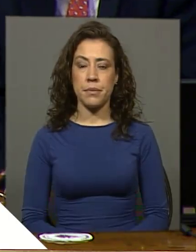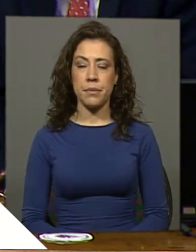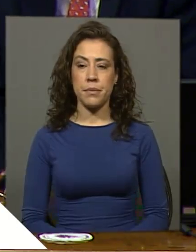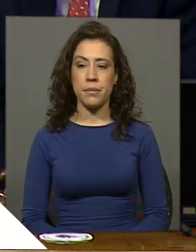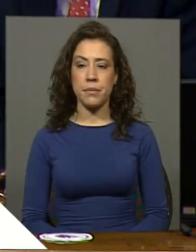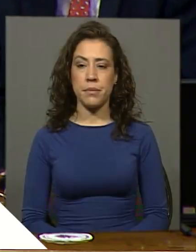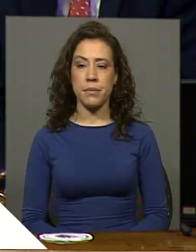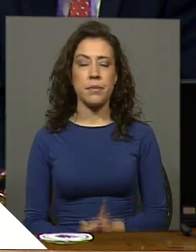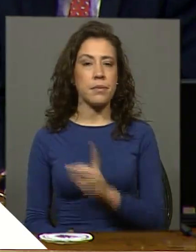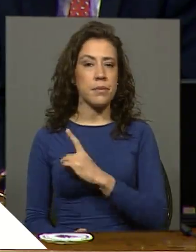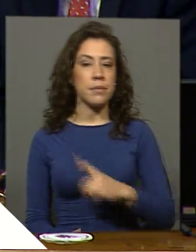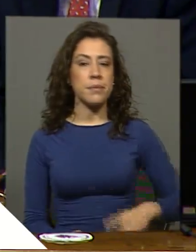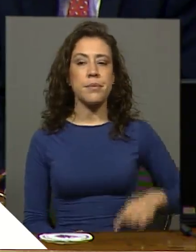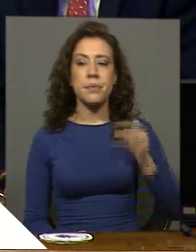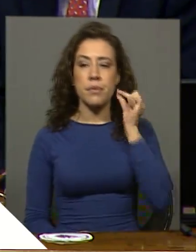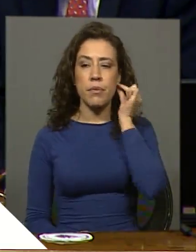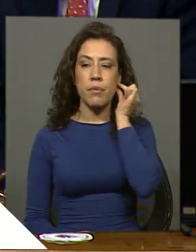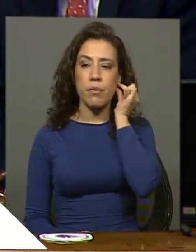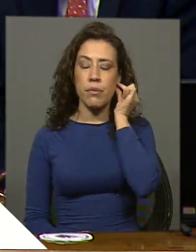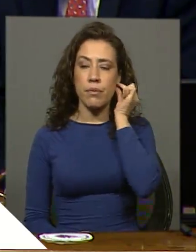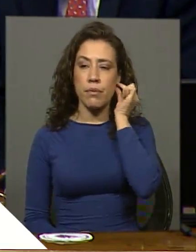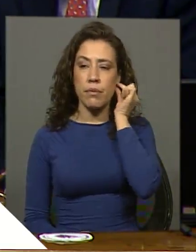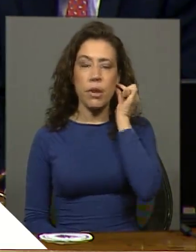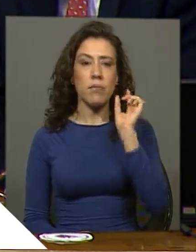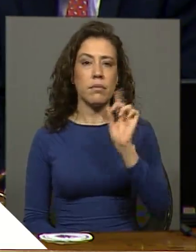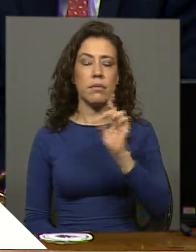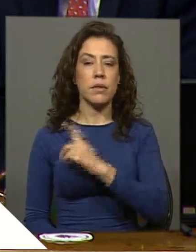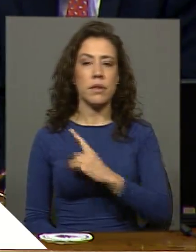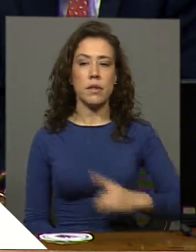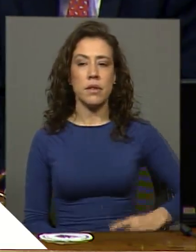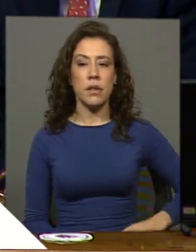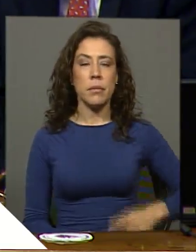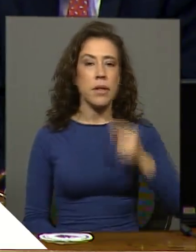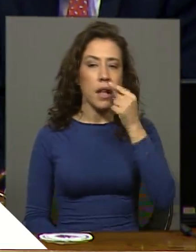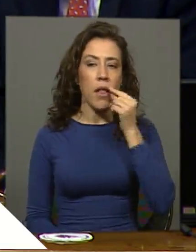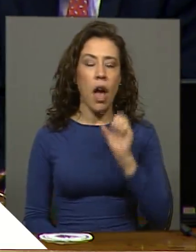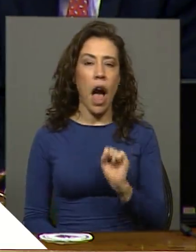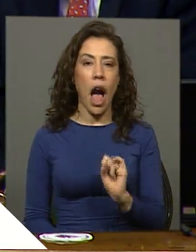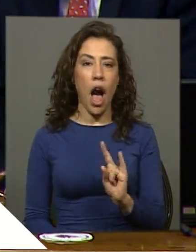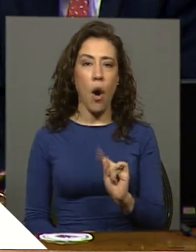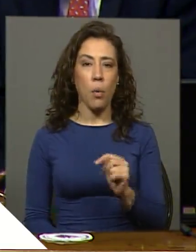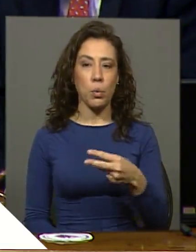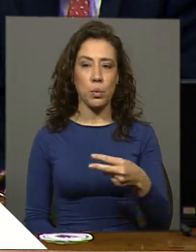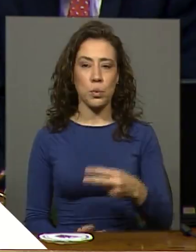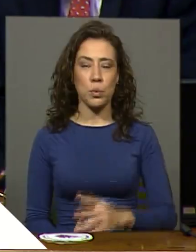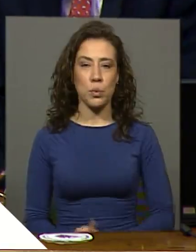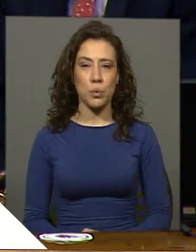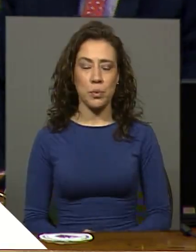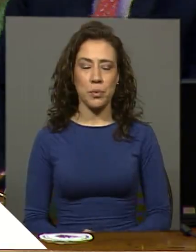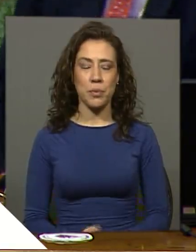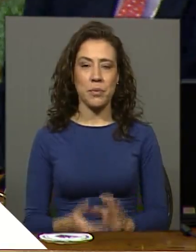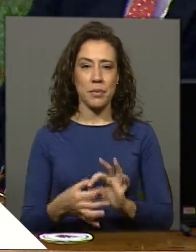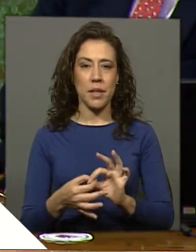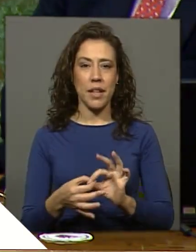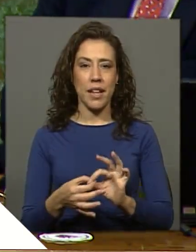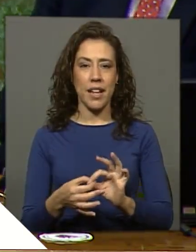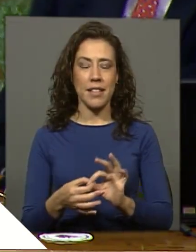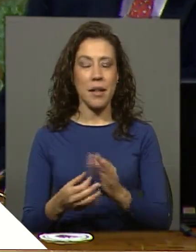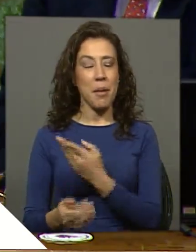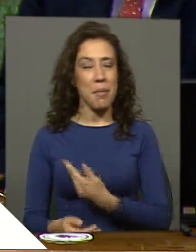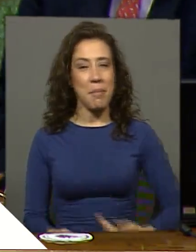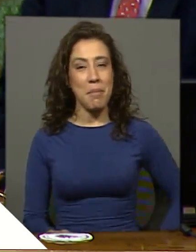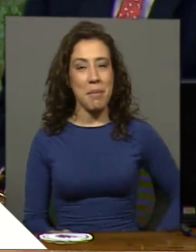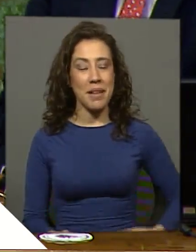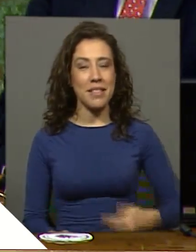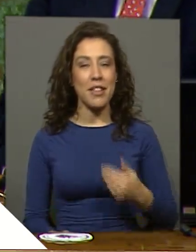Diputada Pepe Aut Perdón, diputado Pepe Aut Gracias, presidente. No tengo problemas de